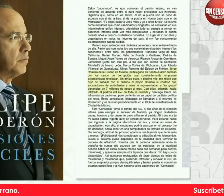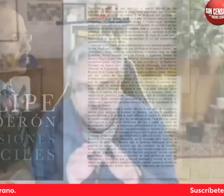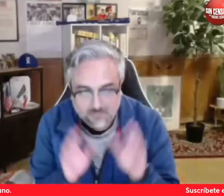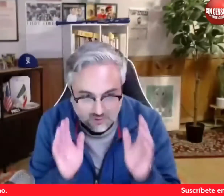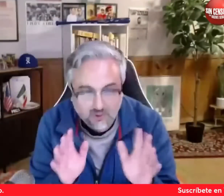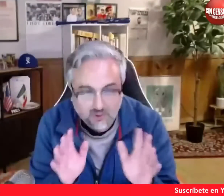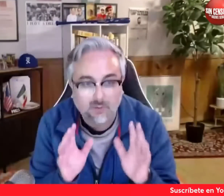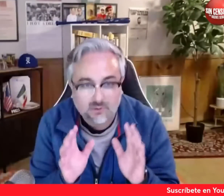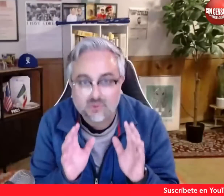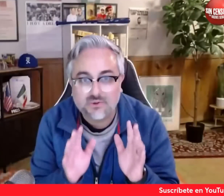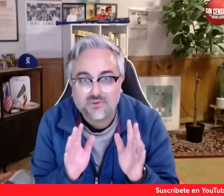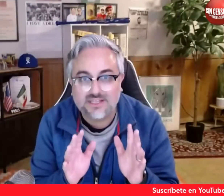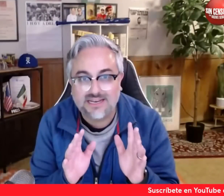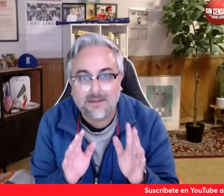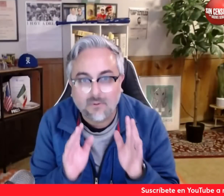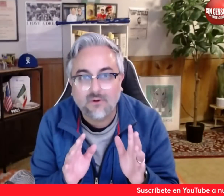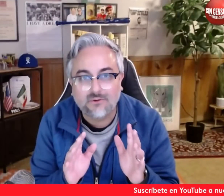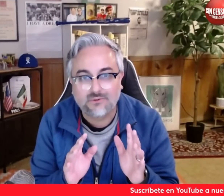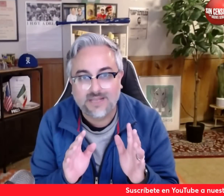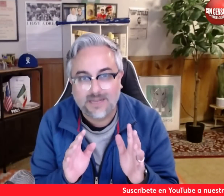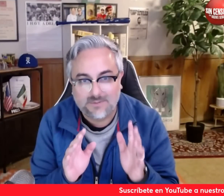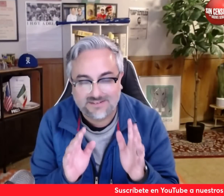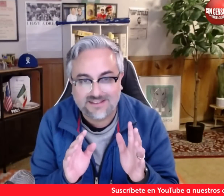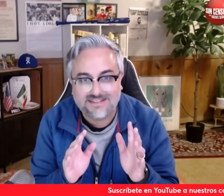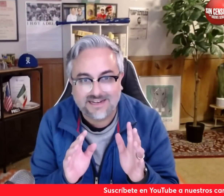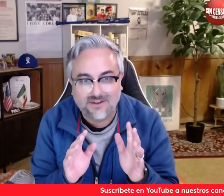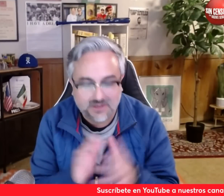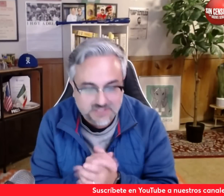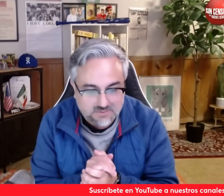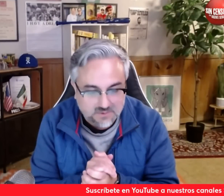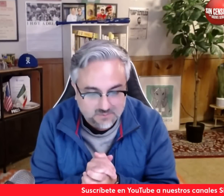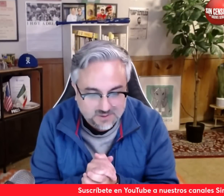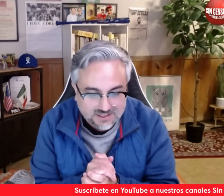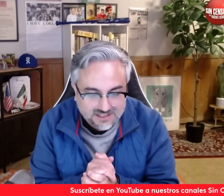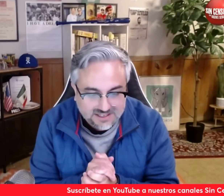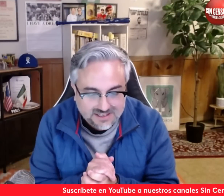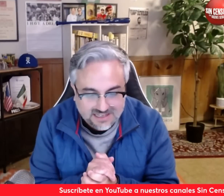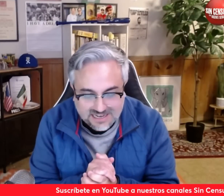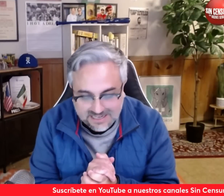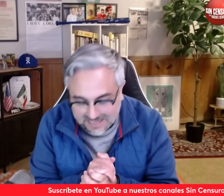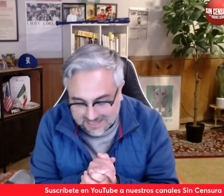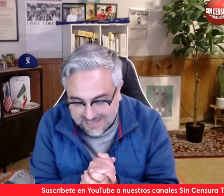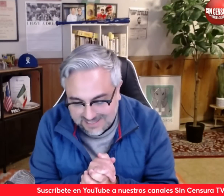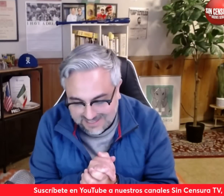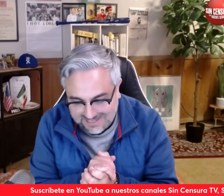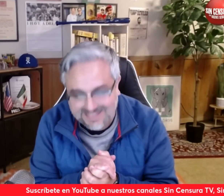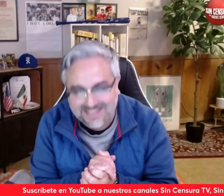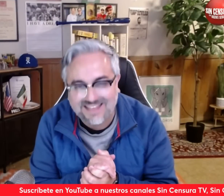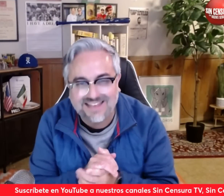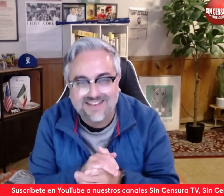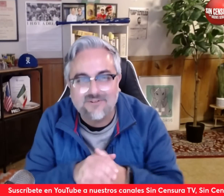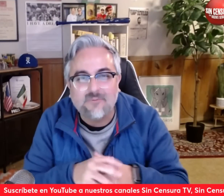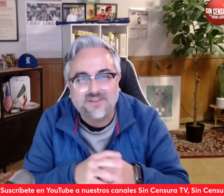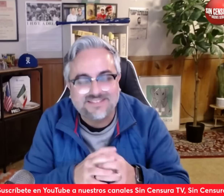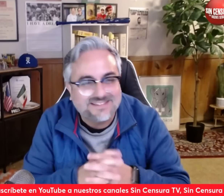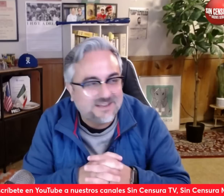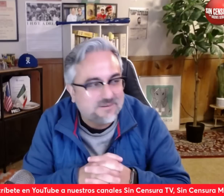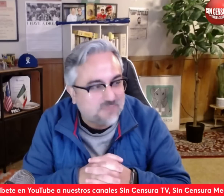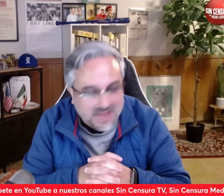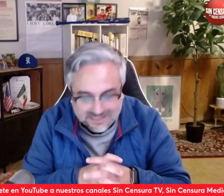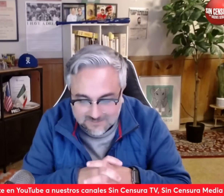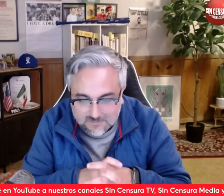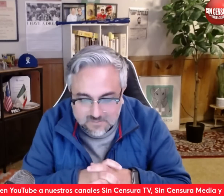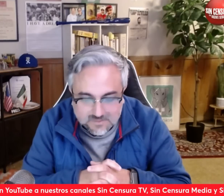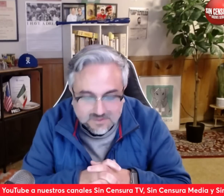mismo, y ahorita lo va a escuchar usted de la voz de la presidenta Claudia Sheinbaum, agrega que el nuevo presidente